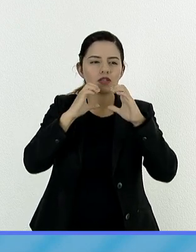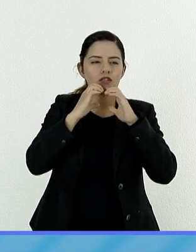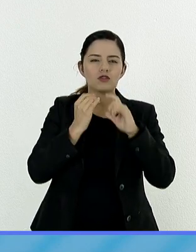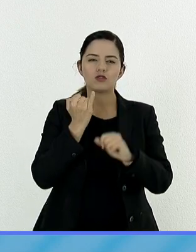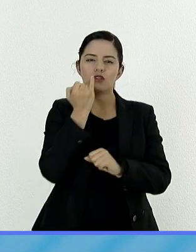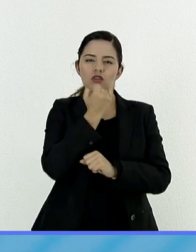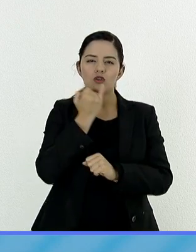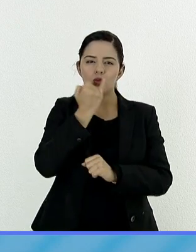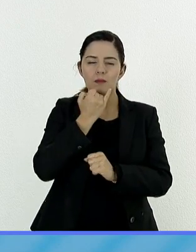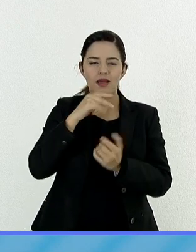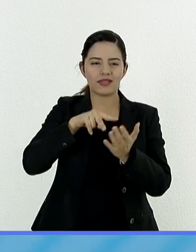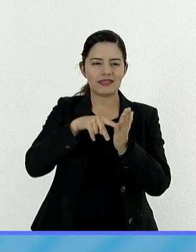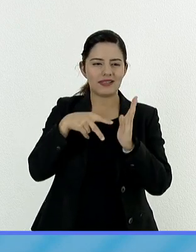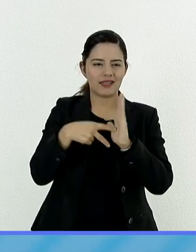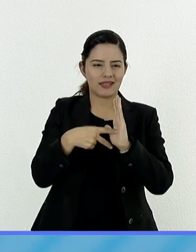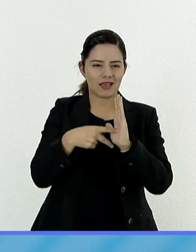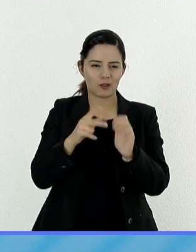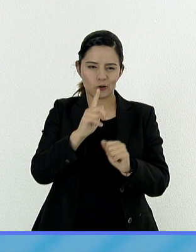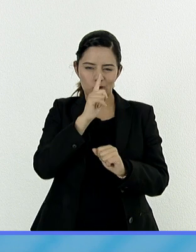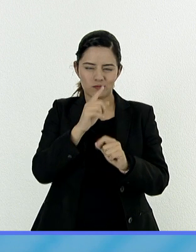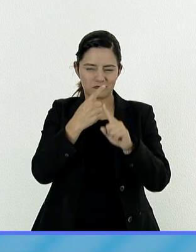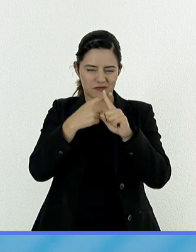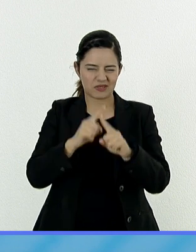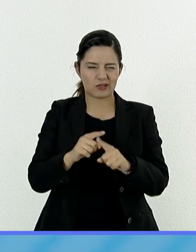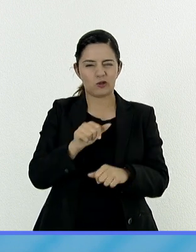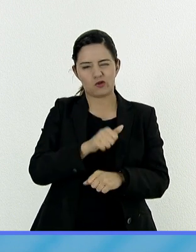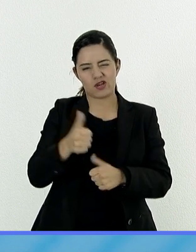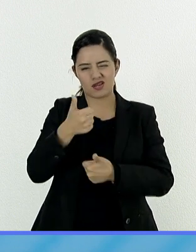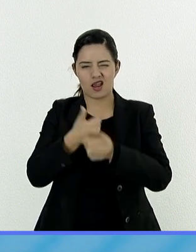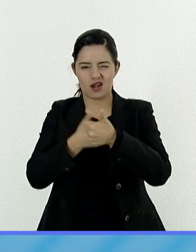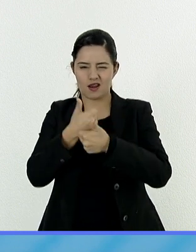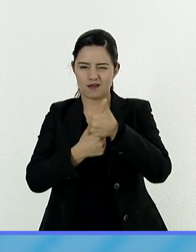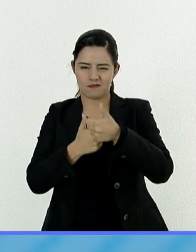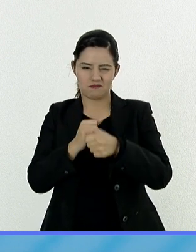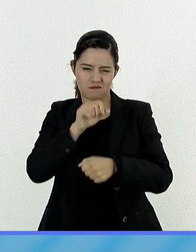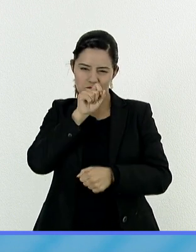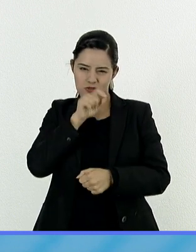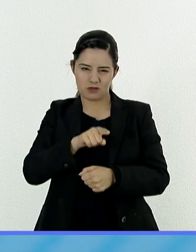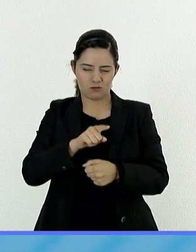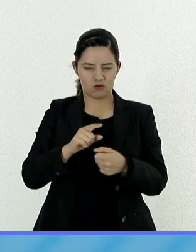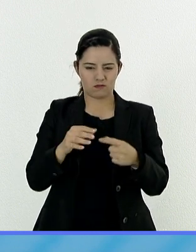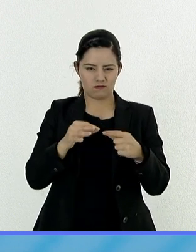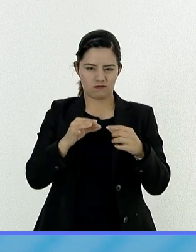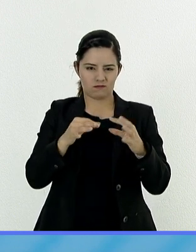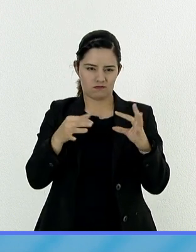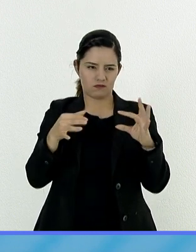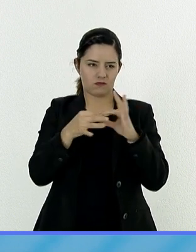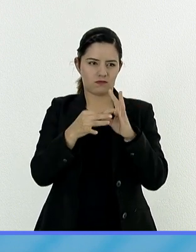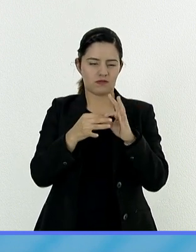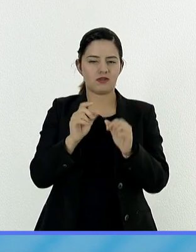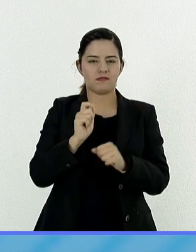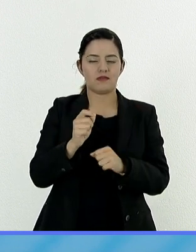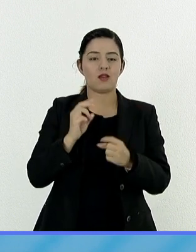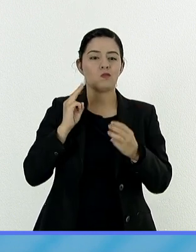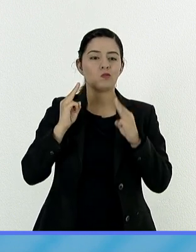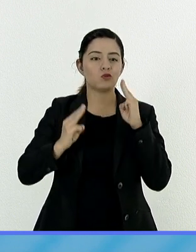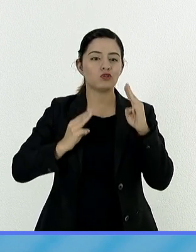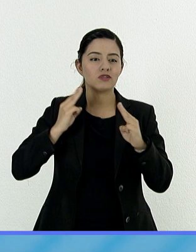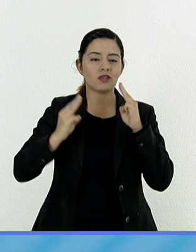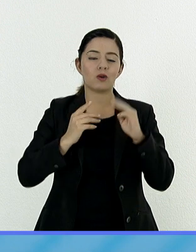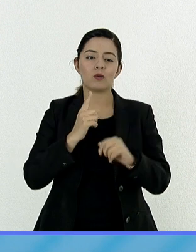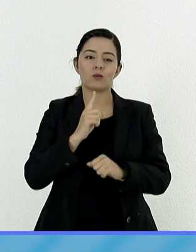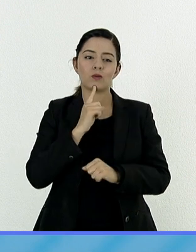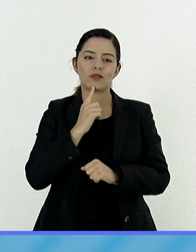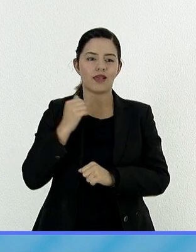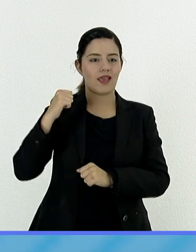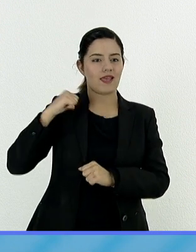idiomas de ingeniería eléctrica y otras carreras afines esta convocatoria la lanza el museo del juguete Antiguo y se trata de encontrar